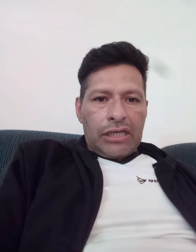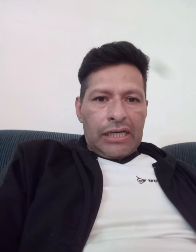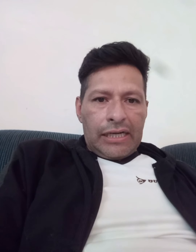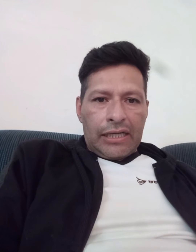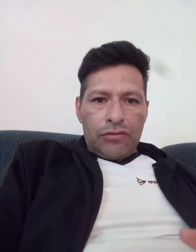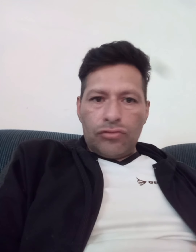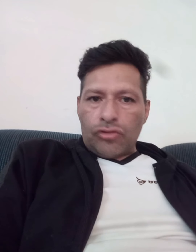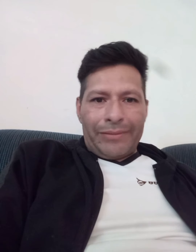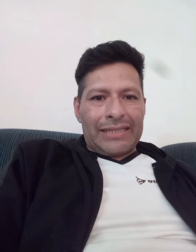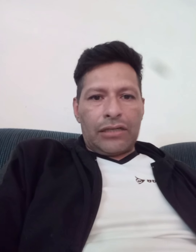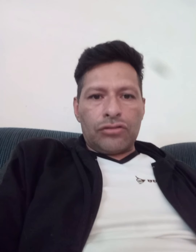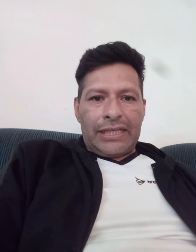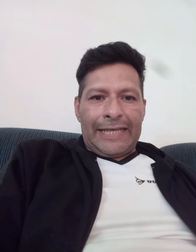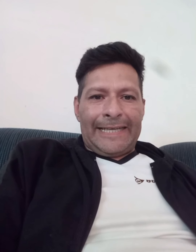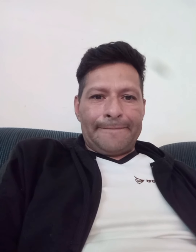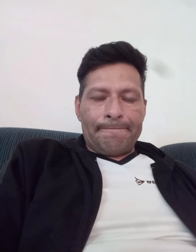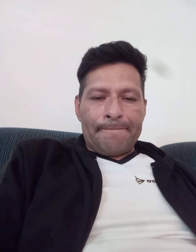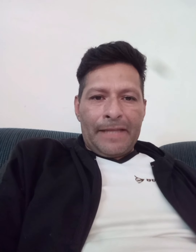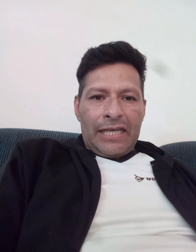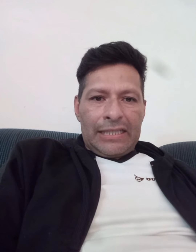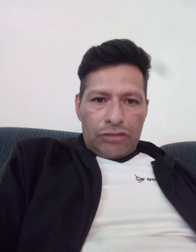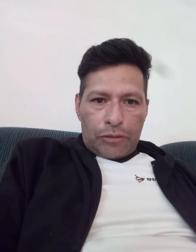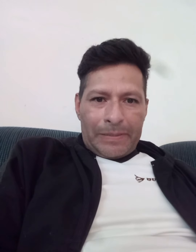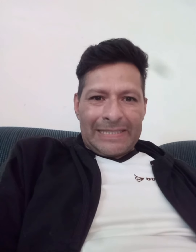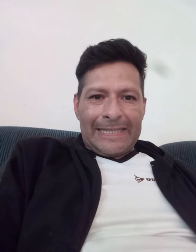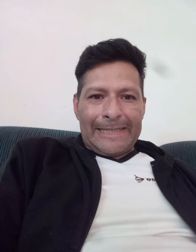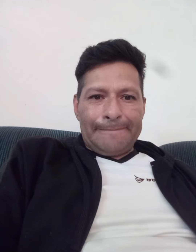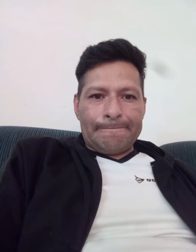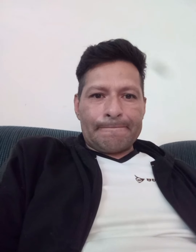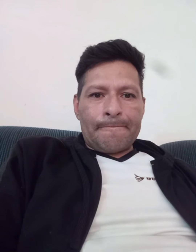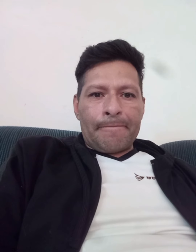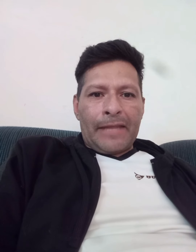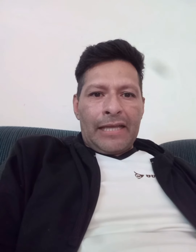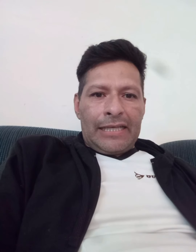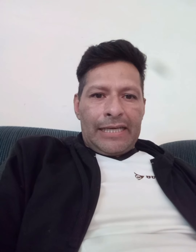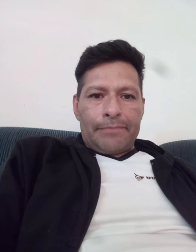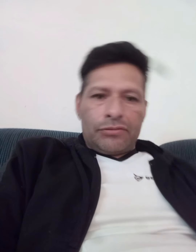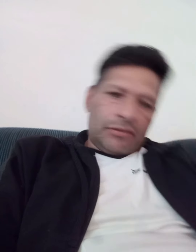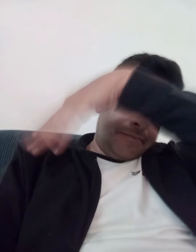quiero dejar aquí unos comentarios de nuestro presidente.